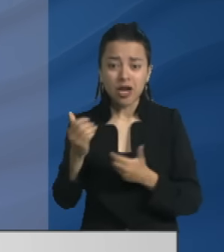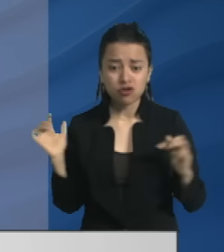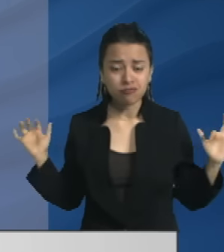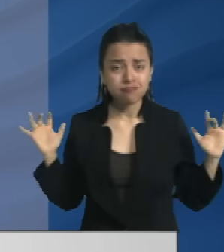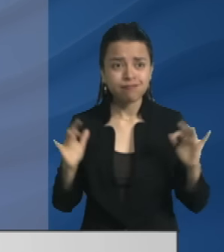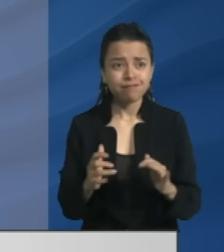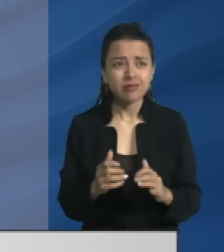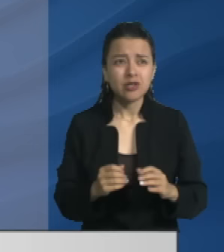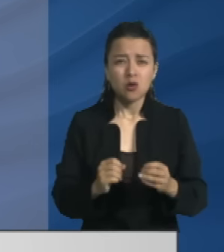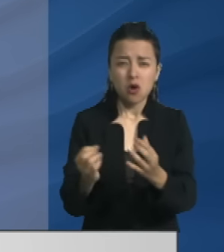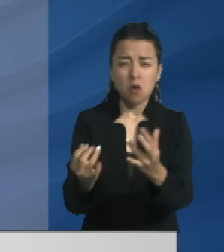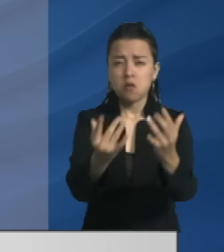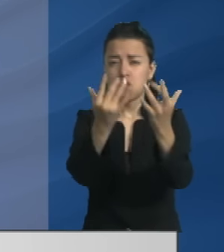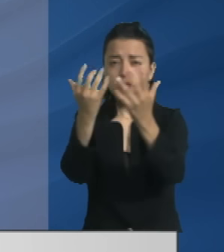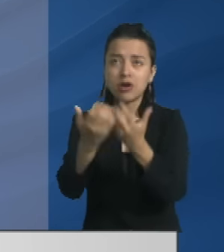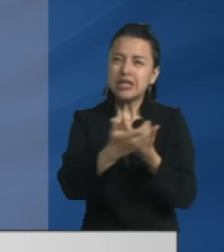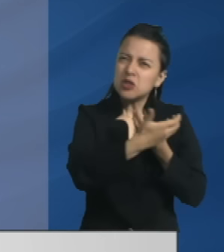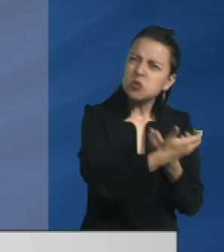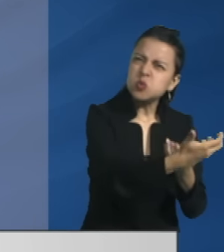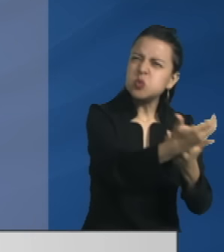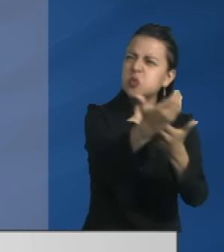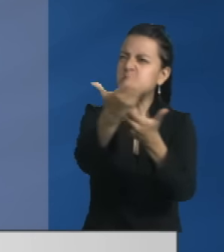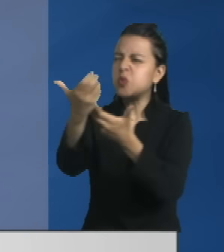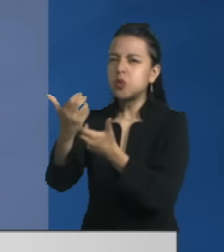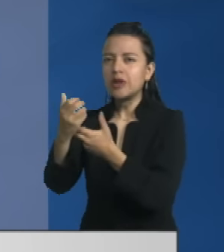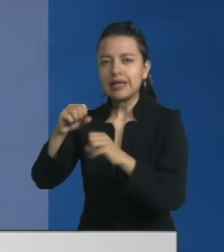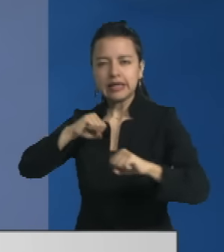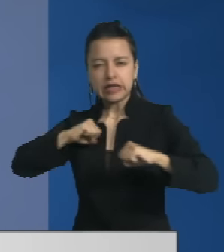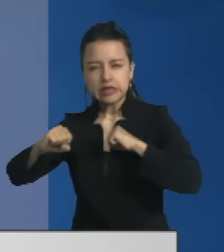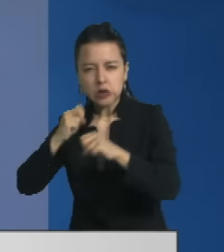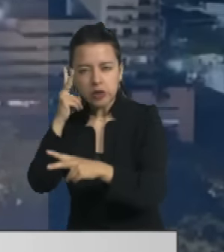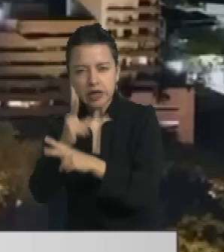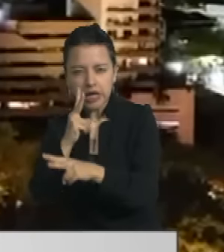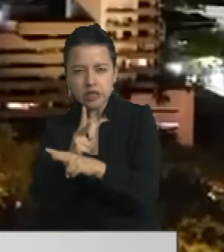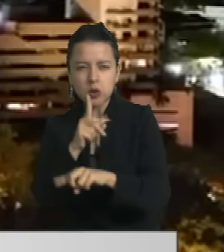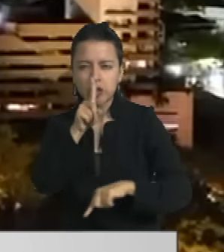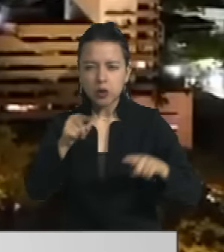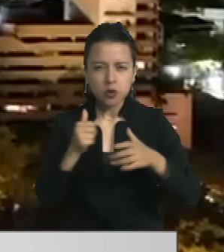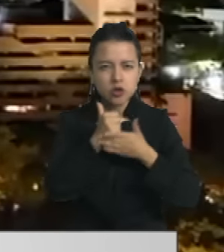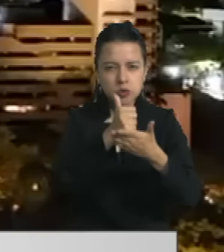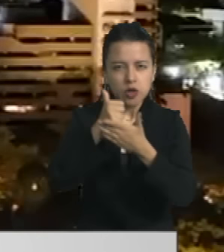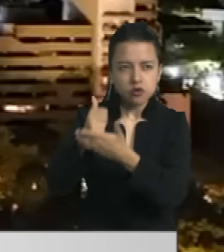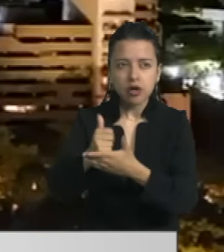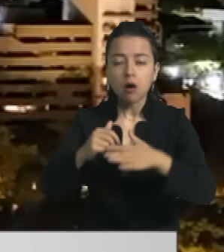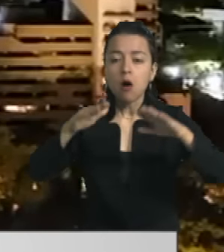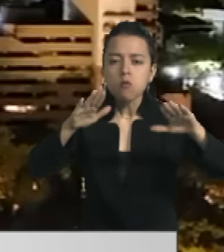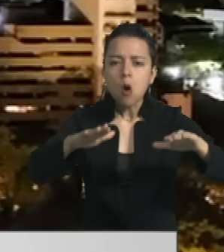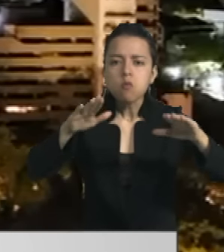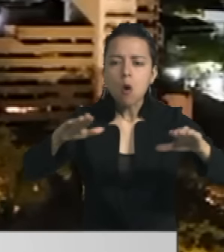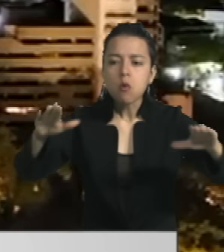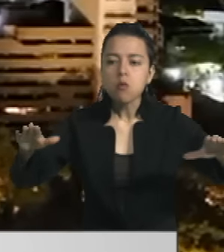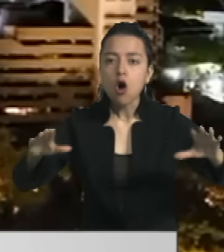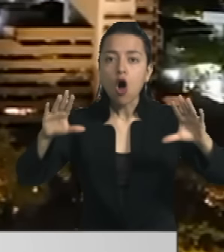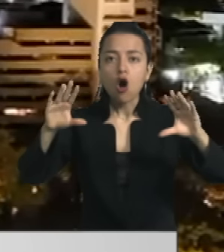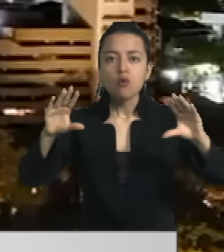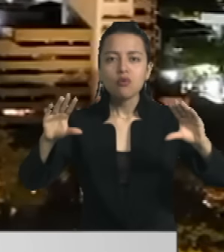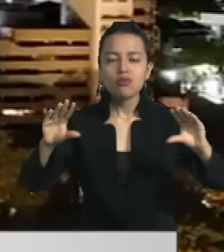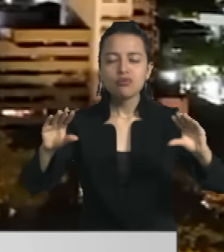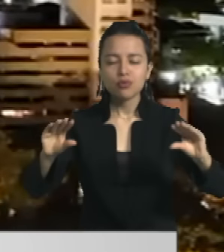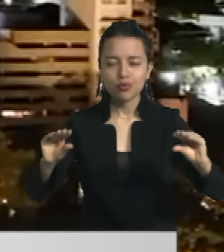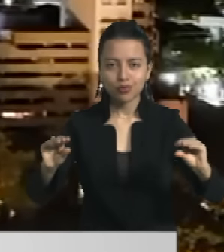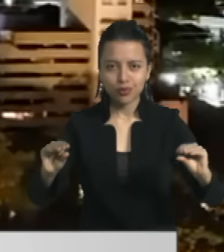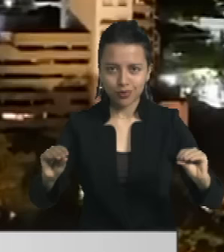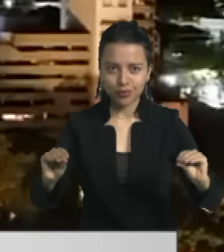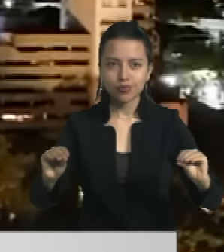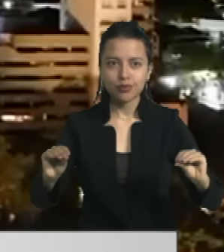unificado con la secretaría distrital de gestión del riesgo y los organismos de Socorro quienes lograron Apagar y controlar esta conflagración